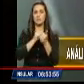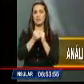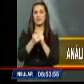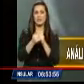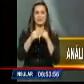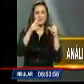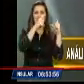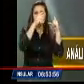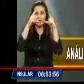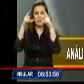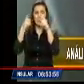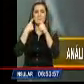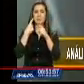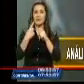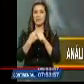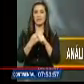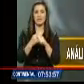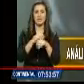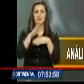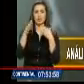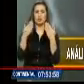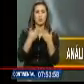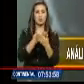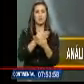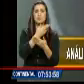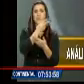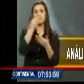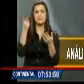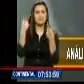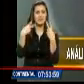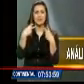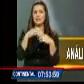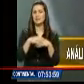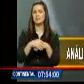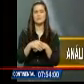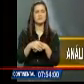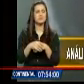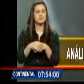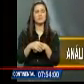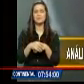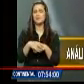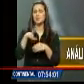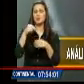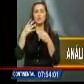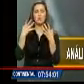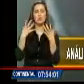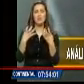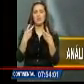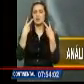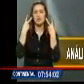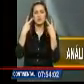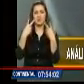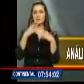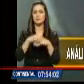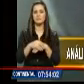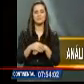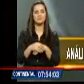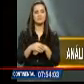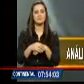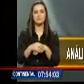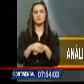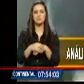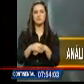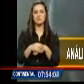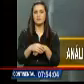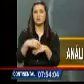imágenes para que no la vean. No soporto que mis hijos vean estas imágenes. Señor Jacob. Yo no